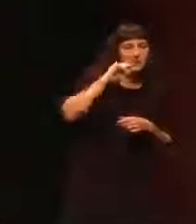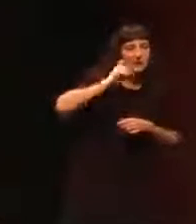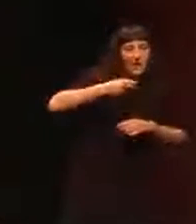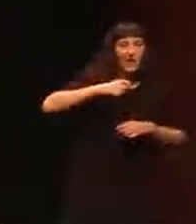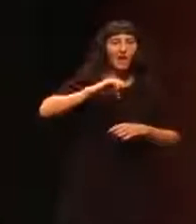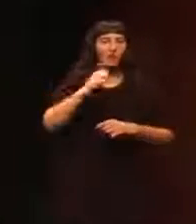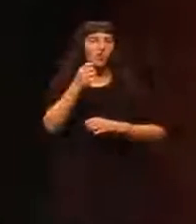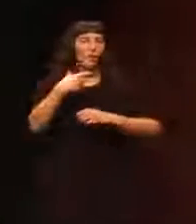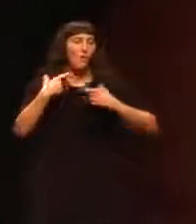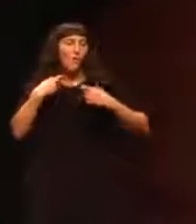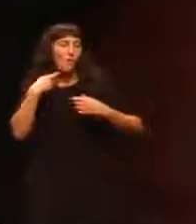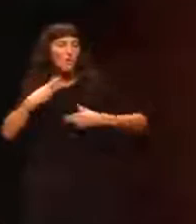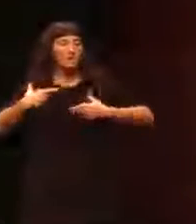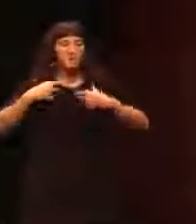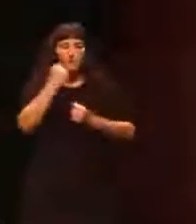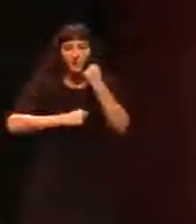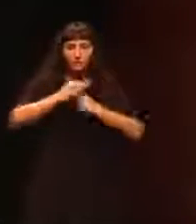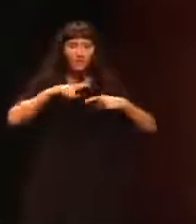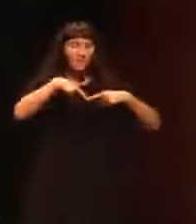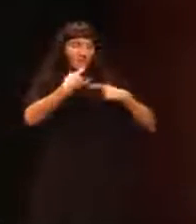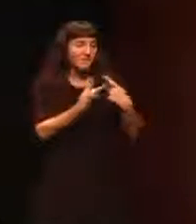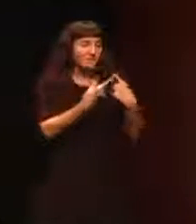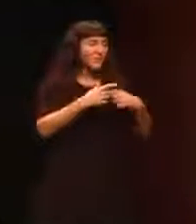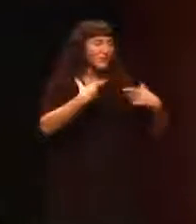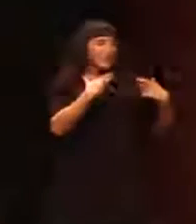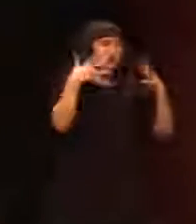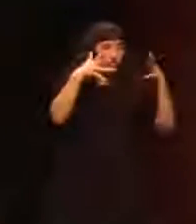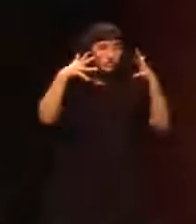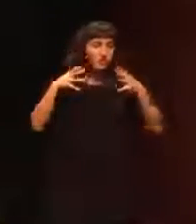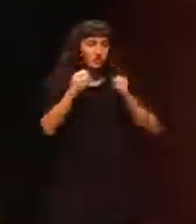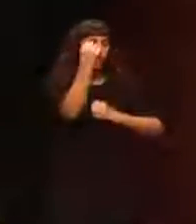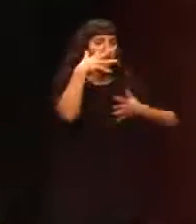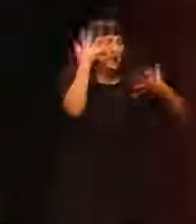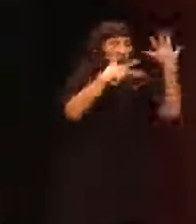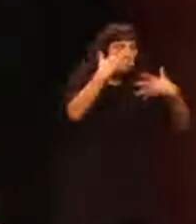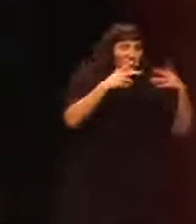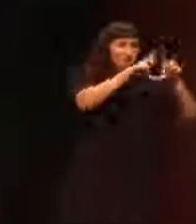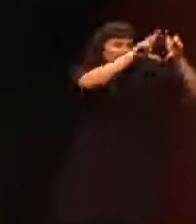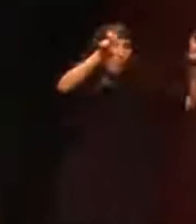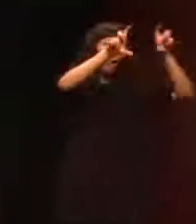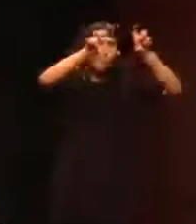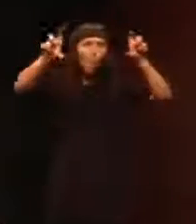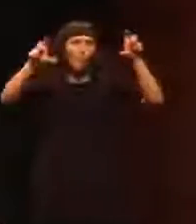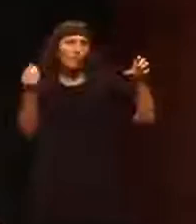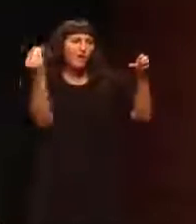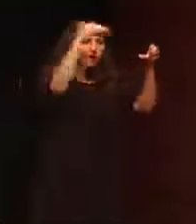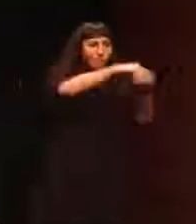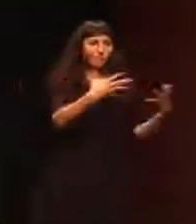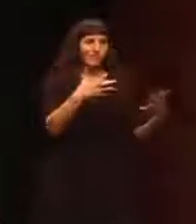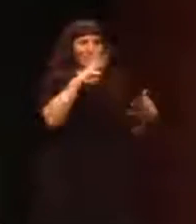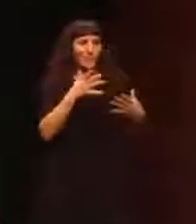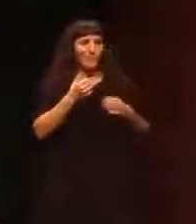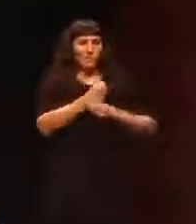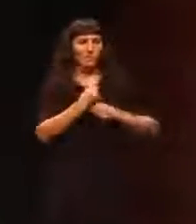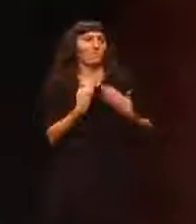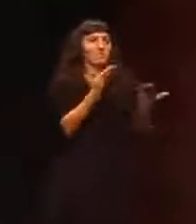Economía acababa después enchufado en los consejos de administración de las grandes empresas que le recompensaban el trabajo prestado. No estamos hablando